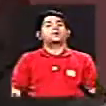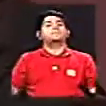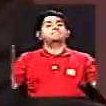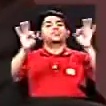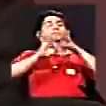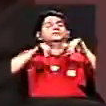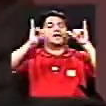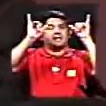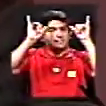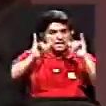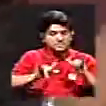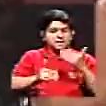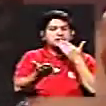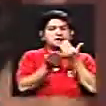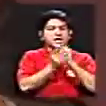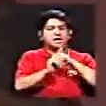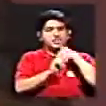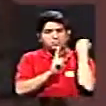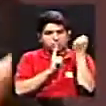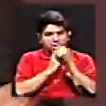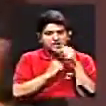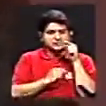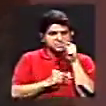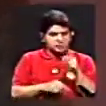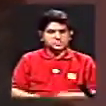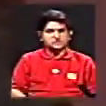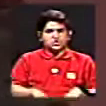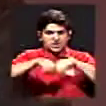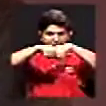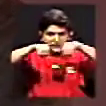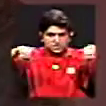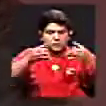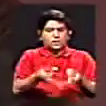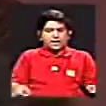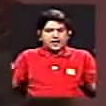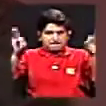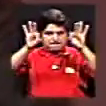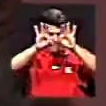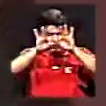de mantener en buen estado una alcantarilla tan importante en una vía